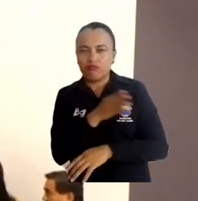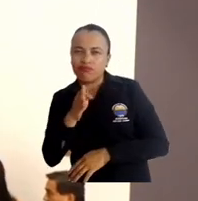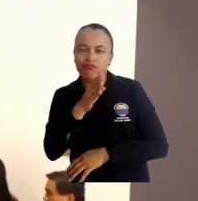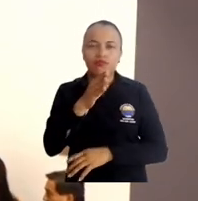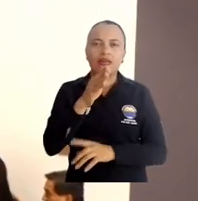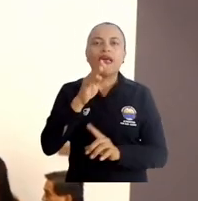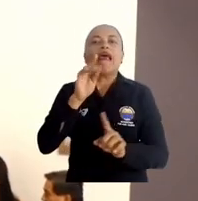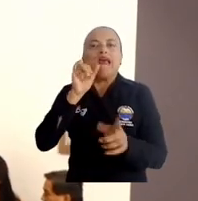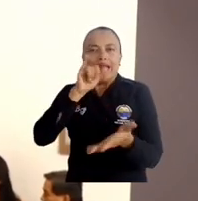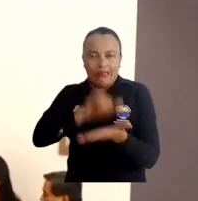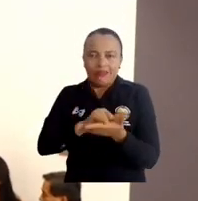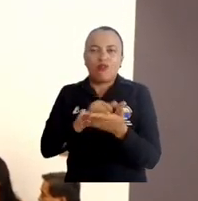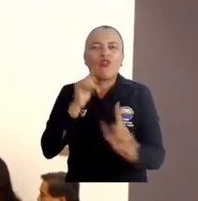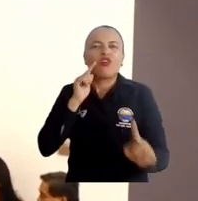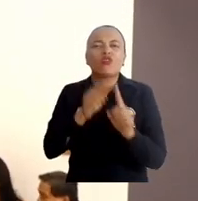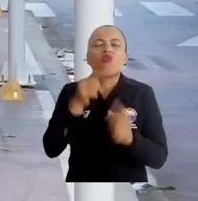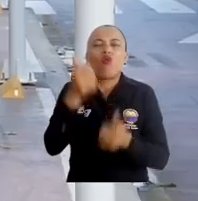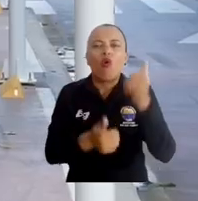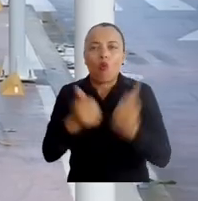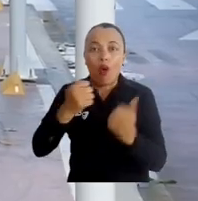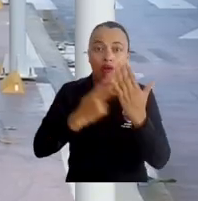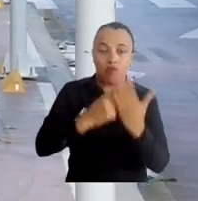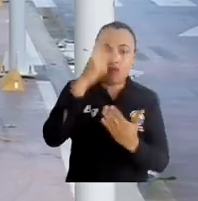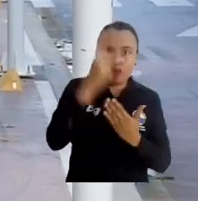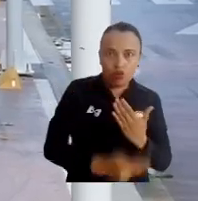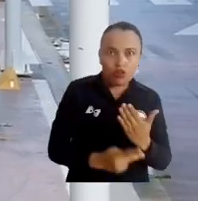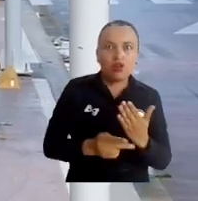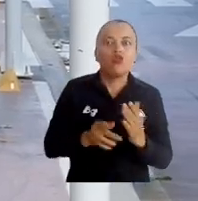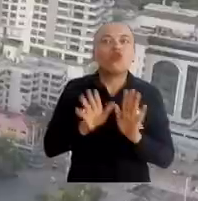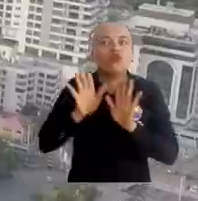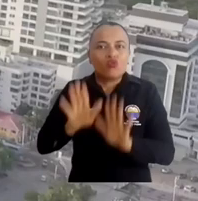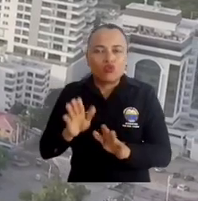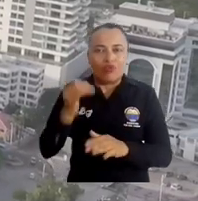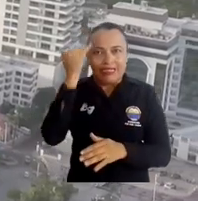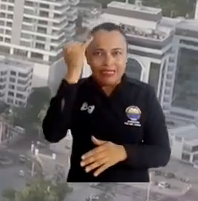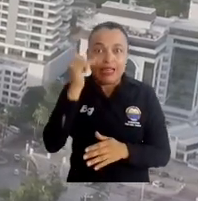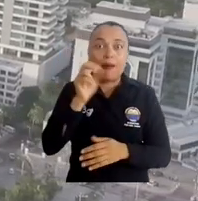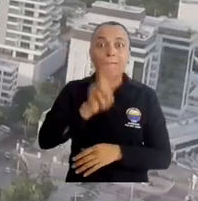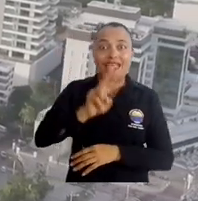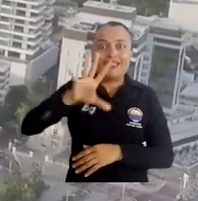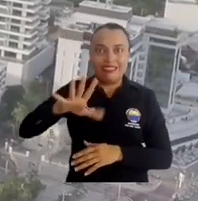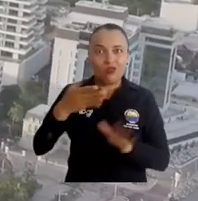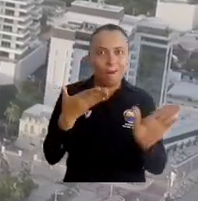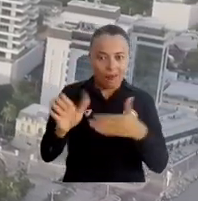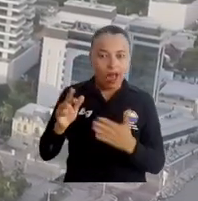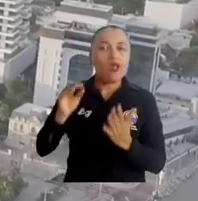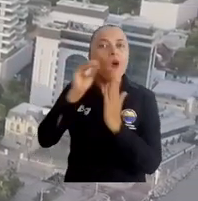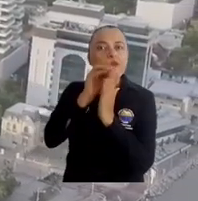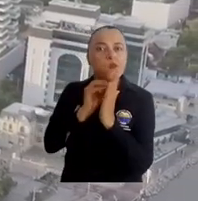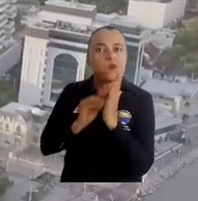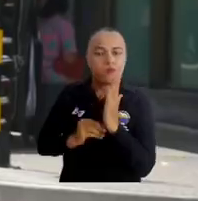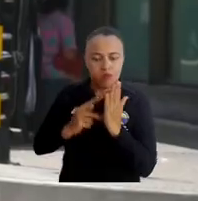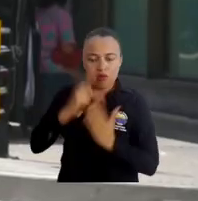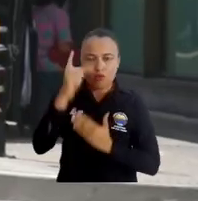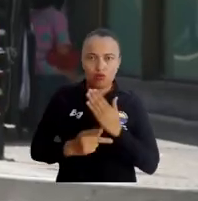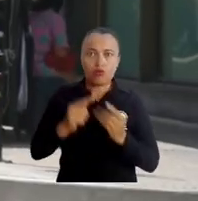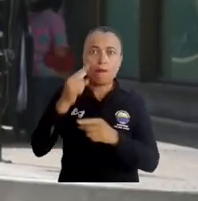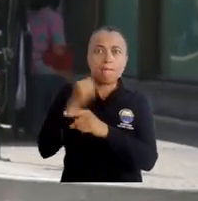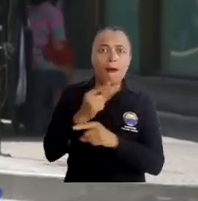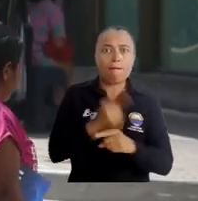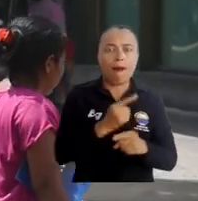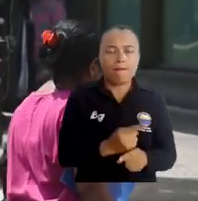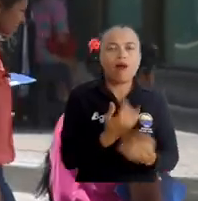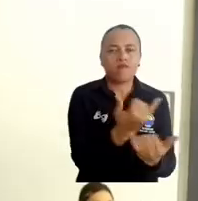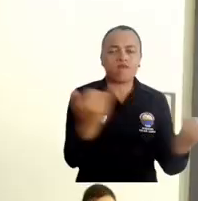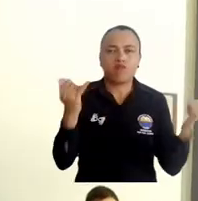ruta expedita para que los proyectos que están establecidos, que son 25 en el plan maestro, se puedan reflejar